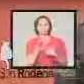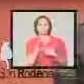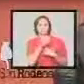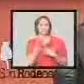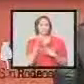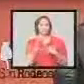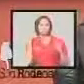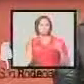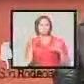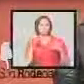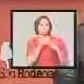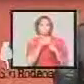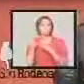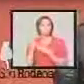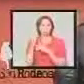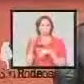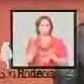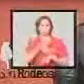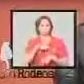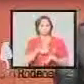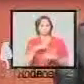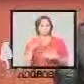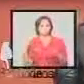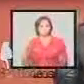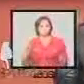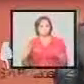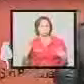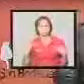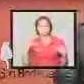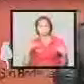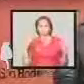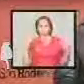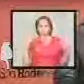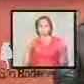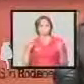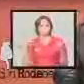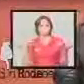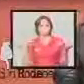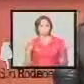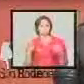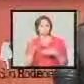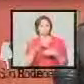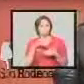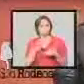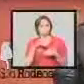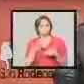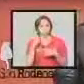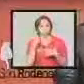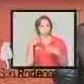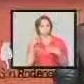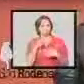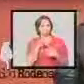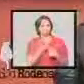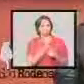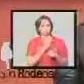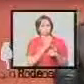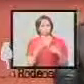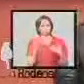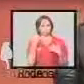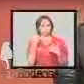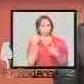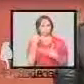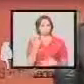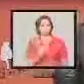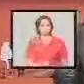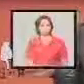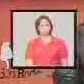poder ayudarse en ese momento de que ya no tiene un ingreso por no estar laborando ya, sino por estar